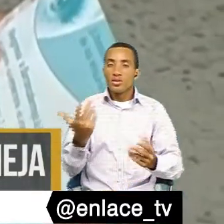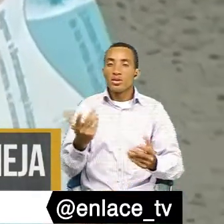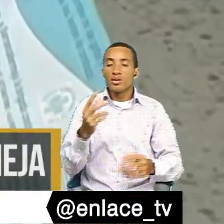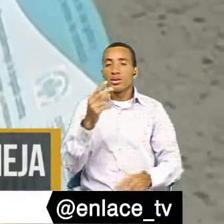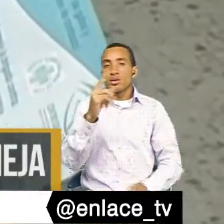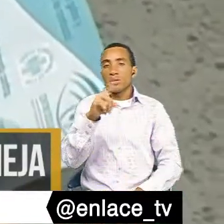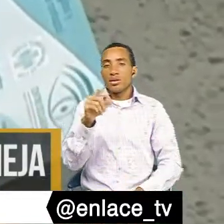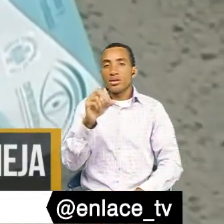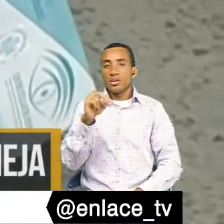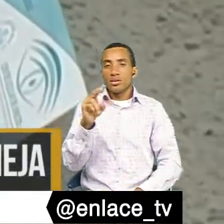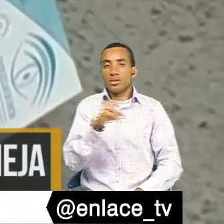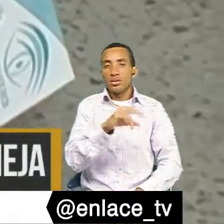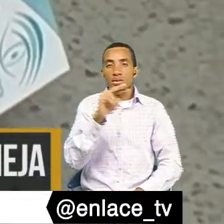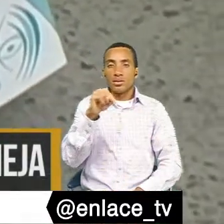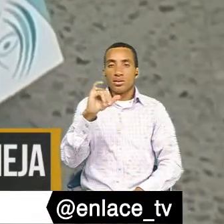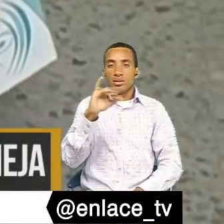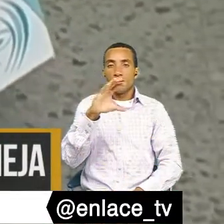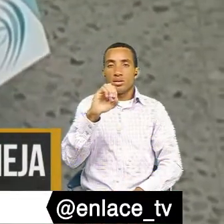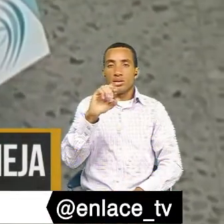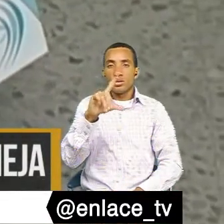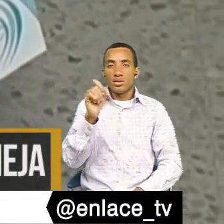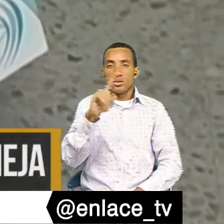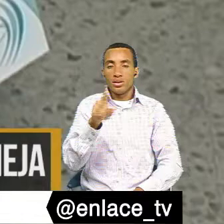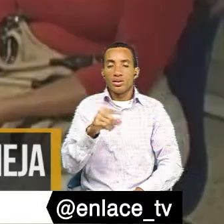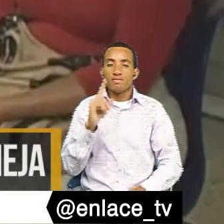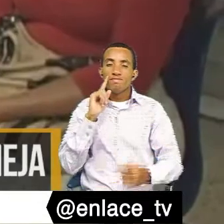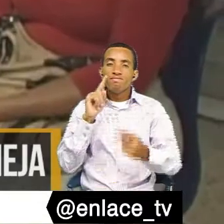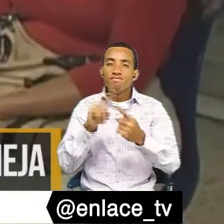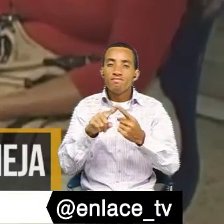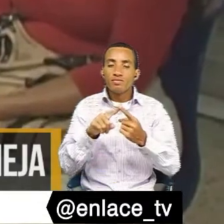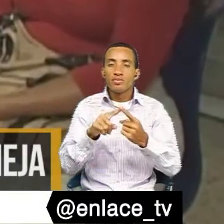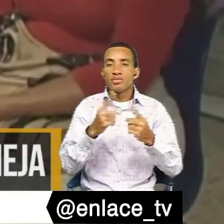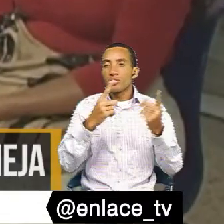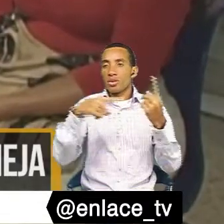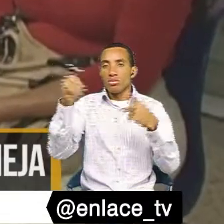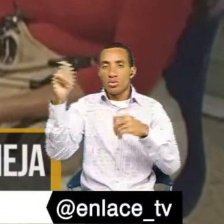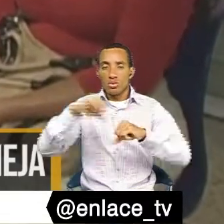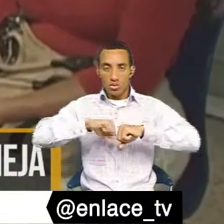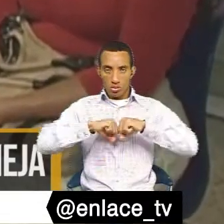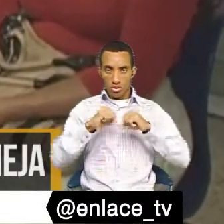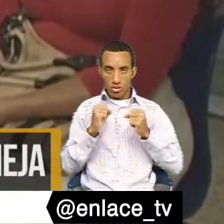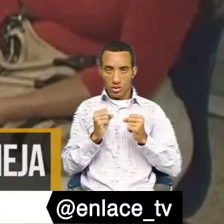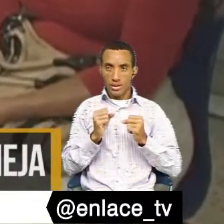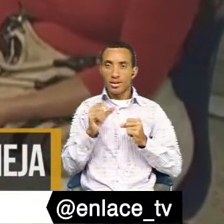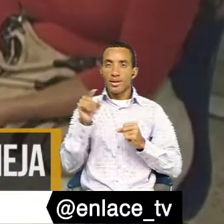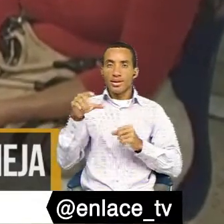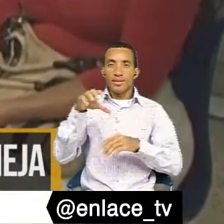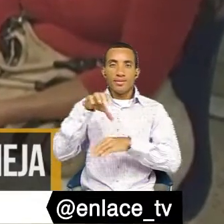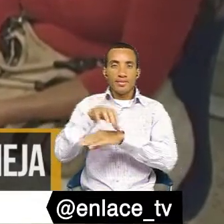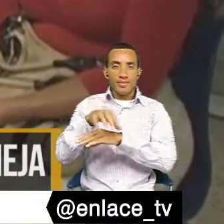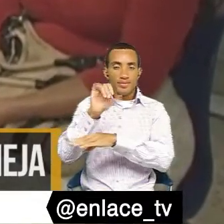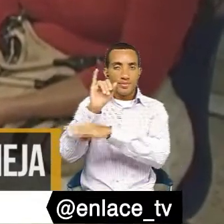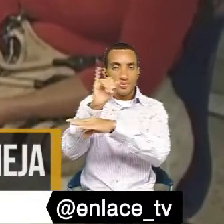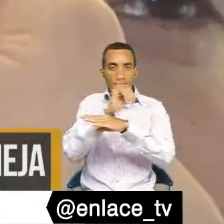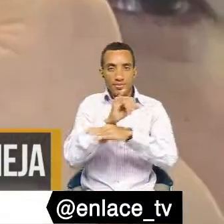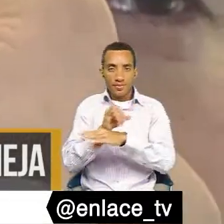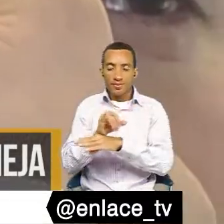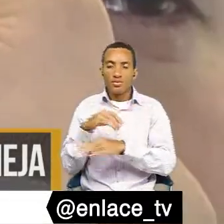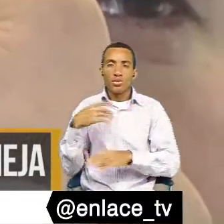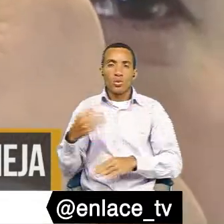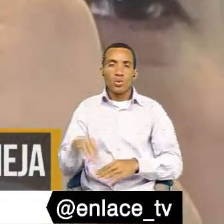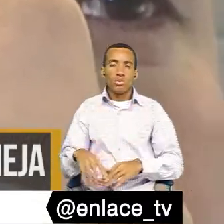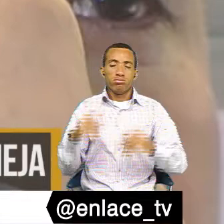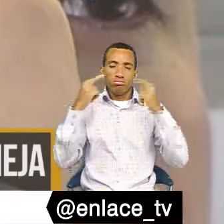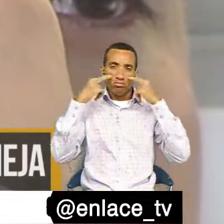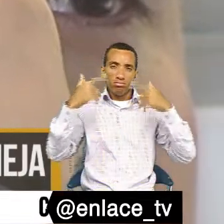va a quedar después de la cirugía. El propósito es que vengan a Bogotá, se operen con una institución tan reconocida como el Centro Ocular Dr. Rincón, que